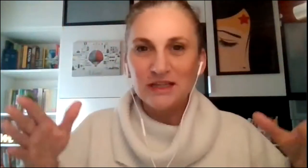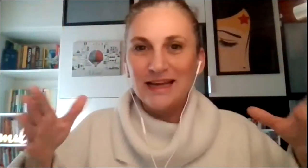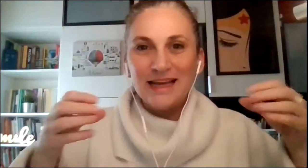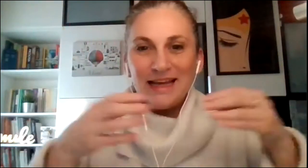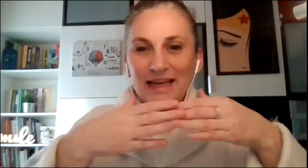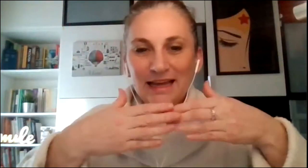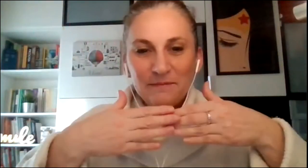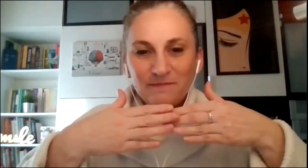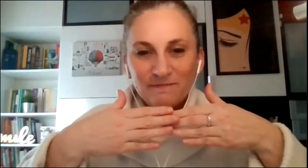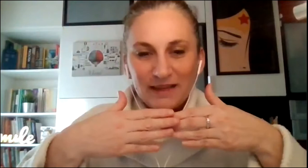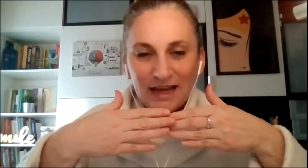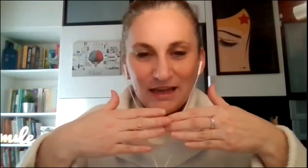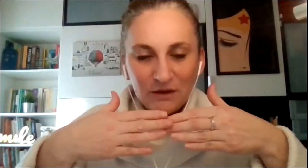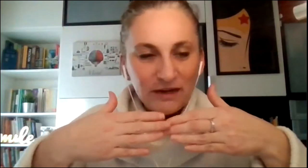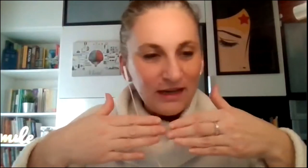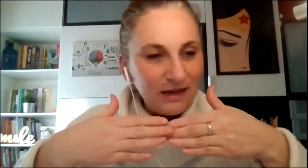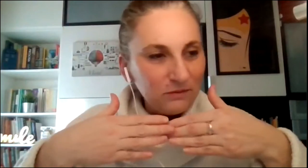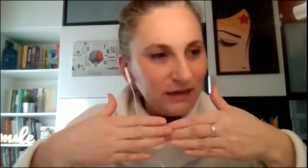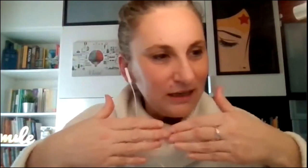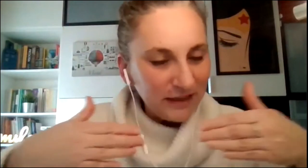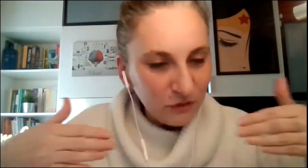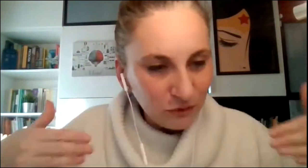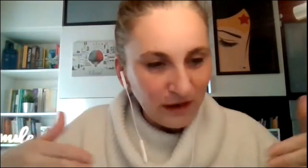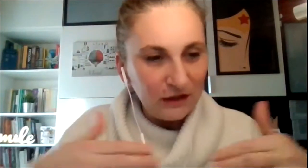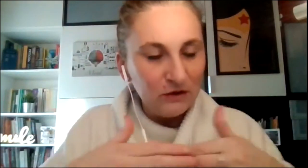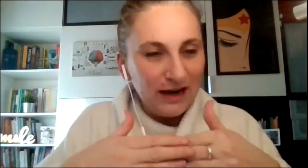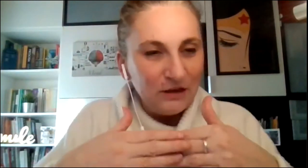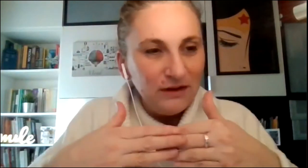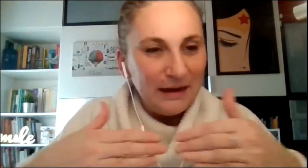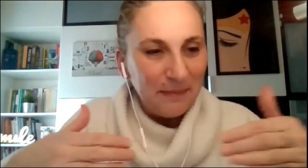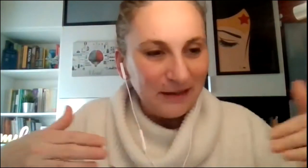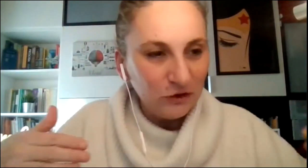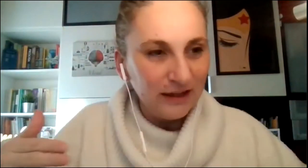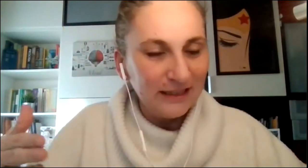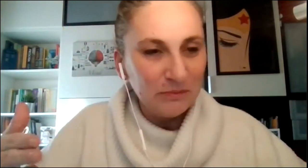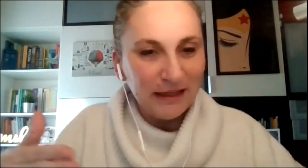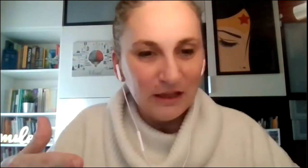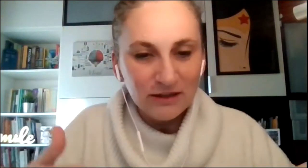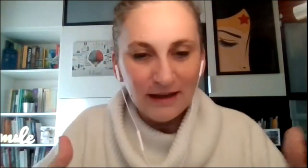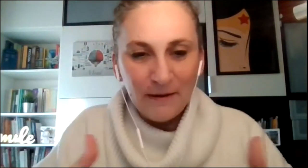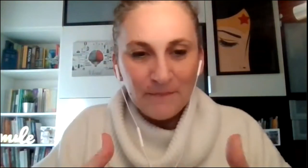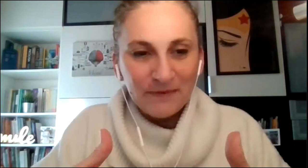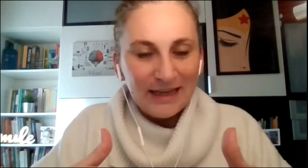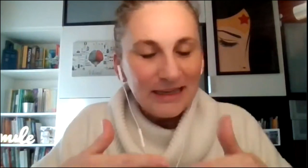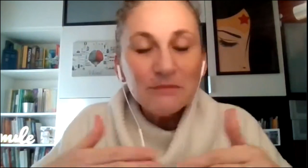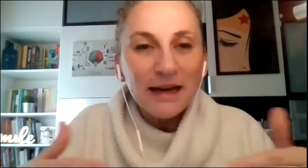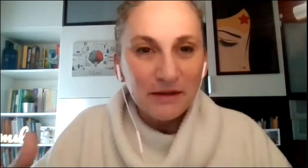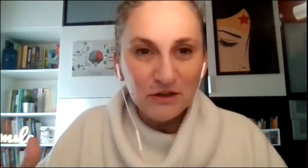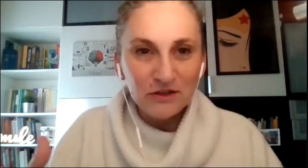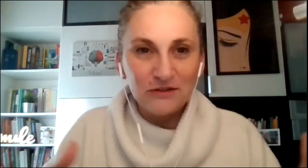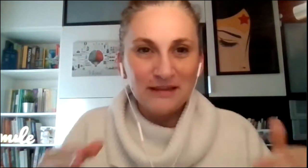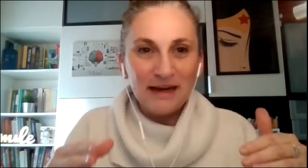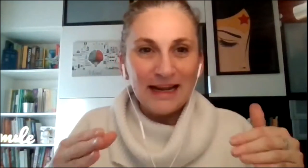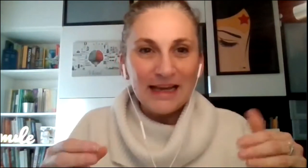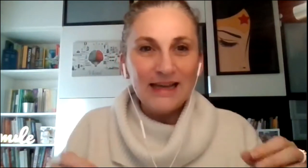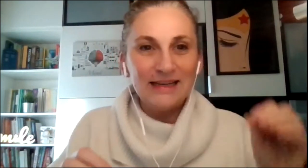pasillos. Hay una estructuración, hay un reparto de espacios, es que es